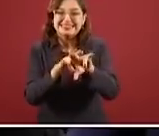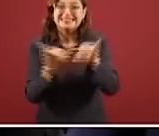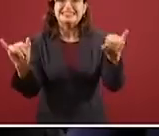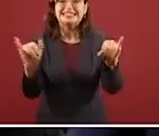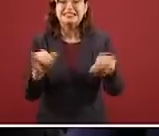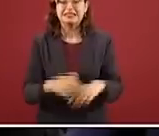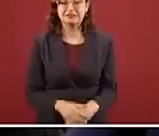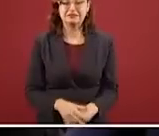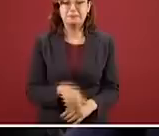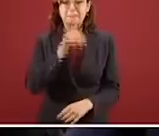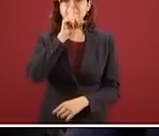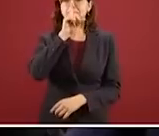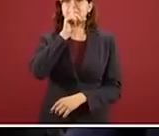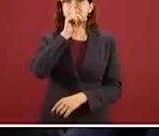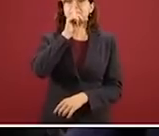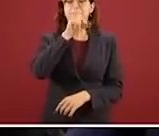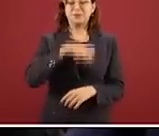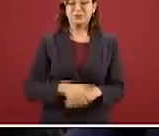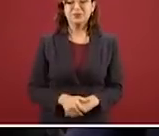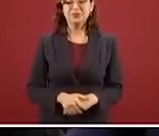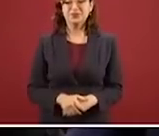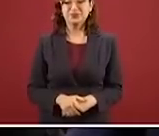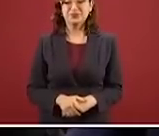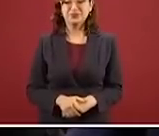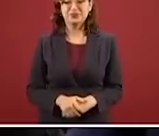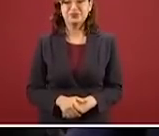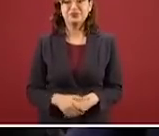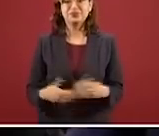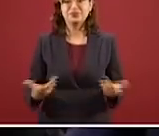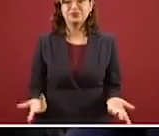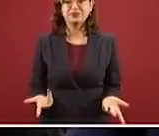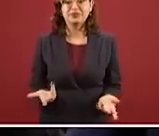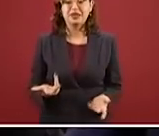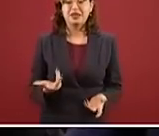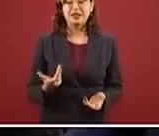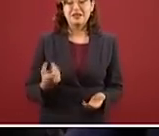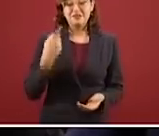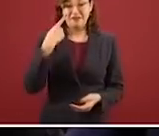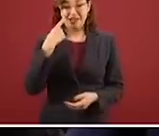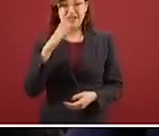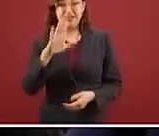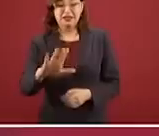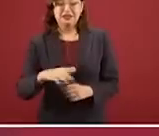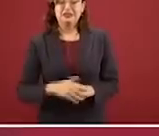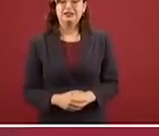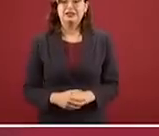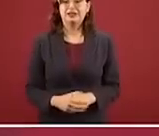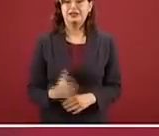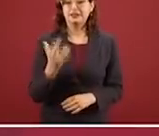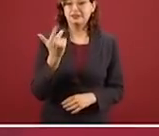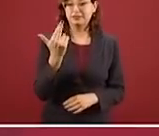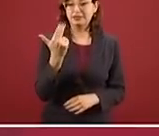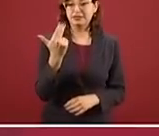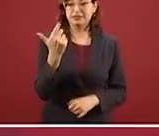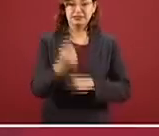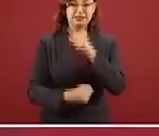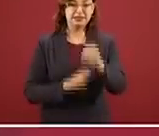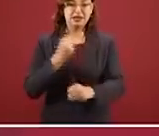No hay. Bueno, al grado que 25 años, durante 25